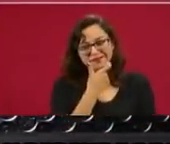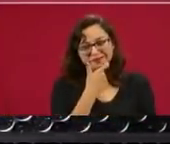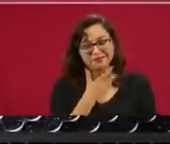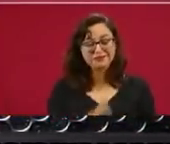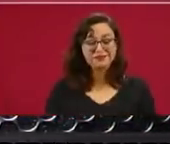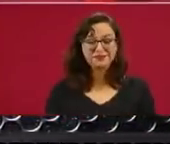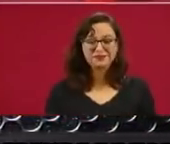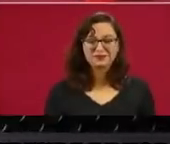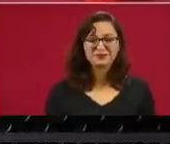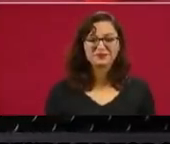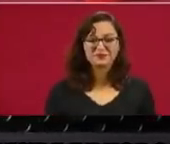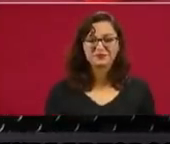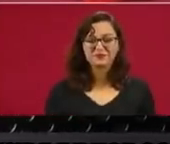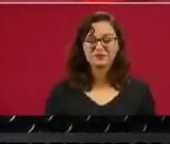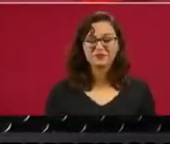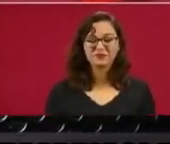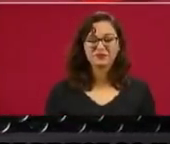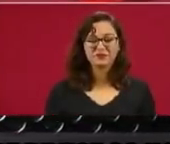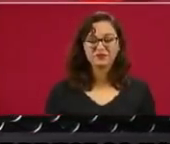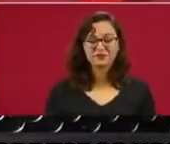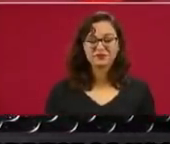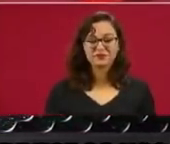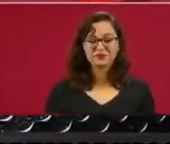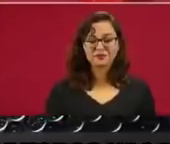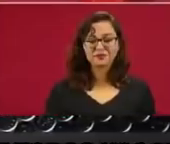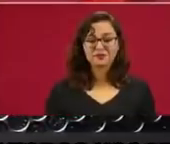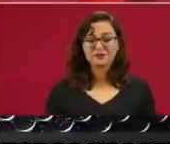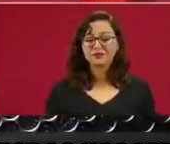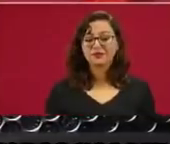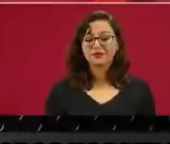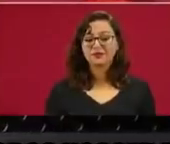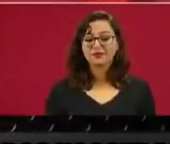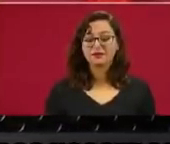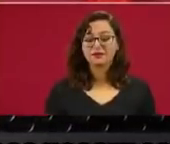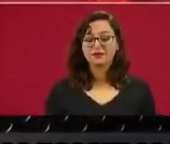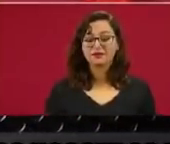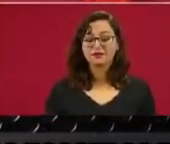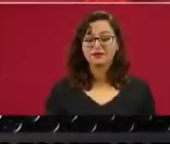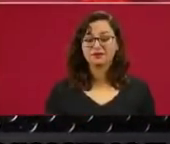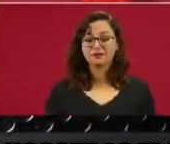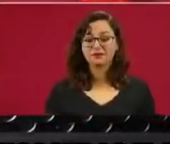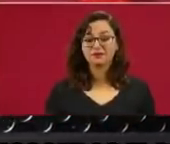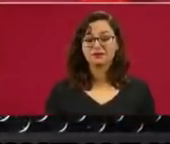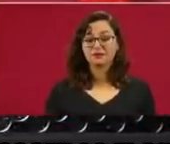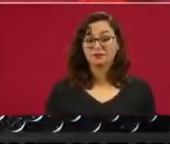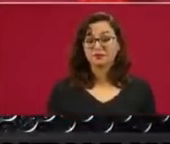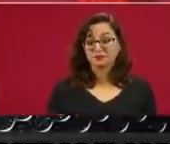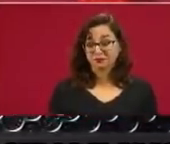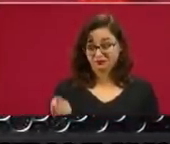que se pues algunos fifís,